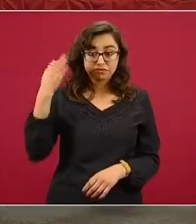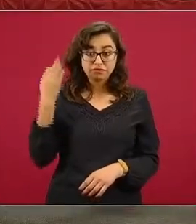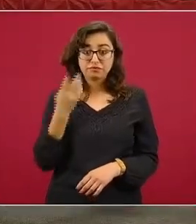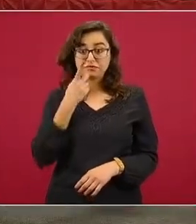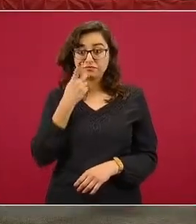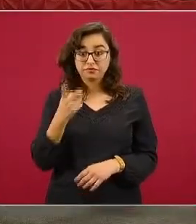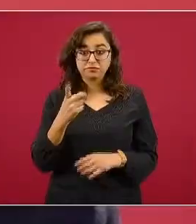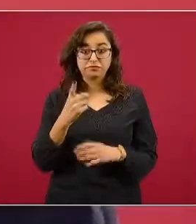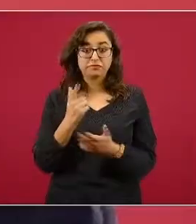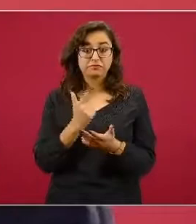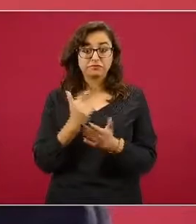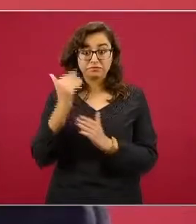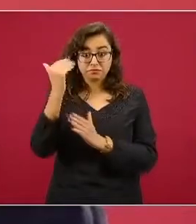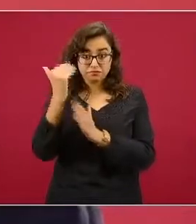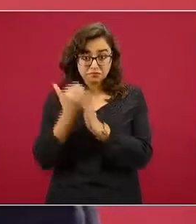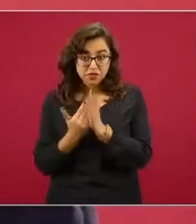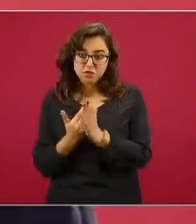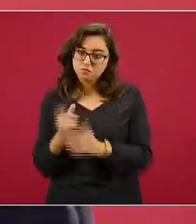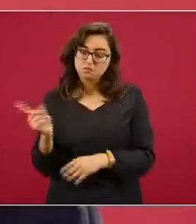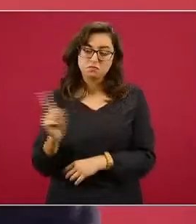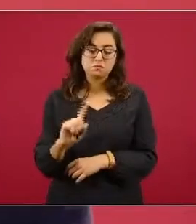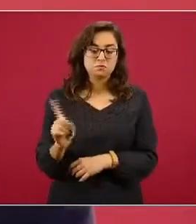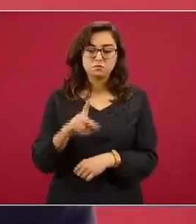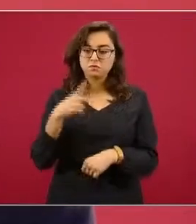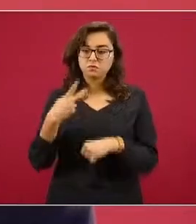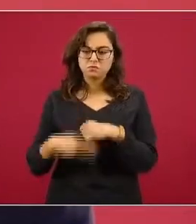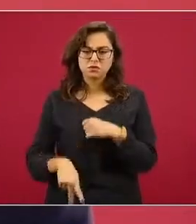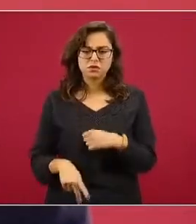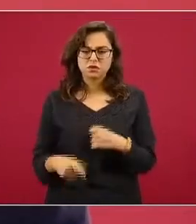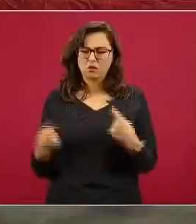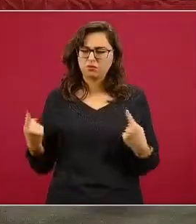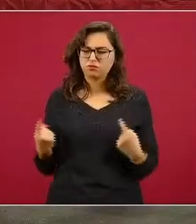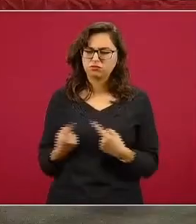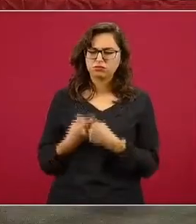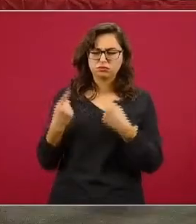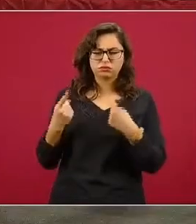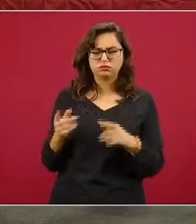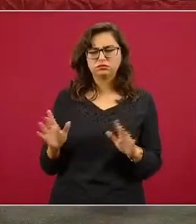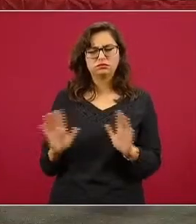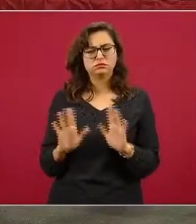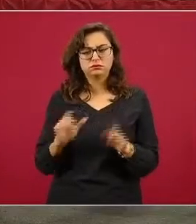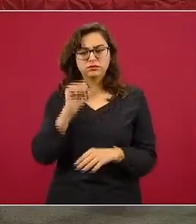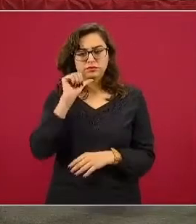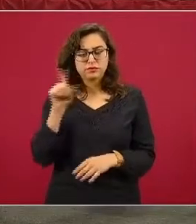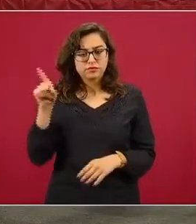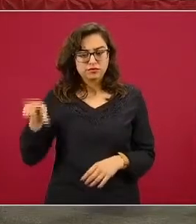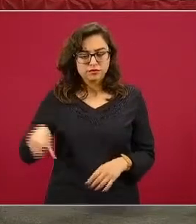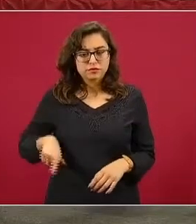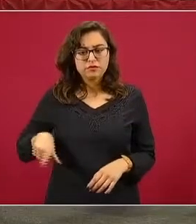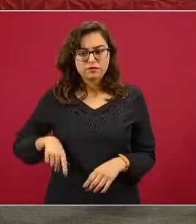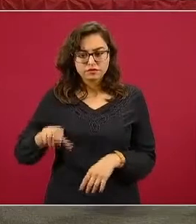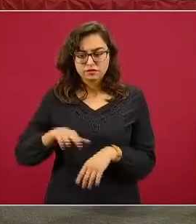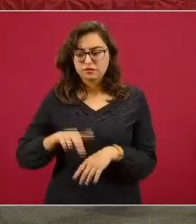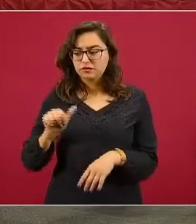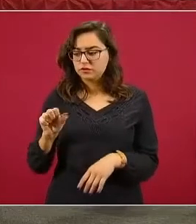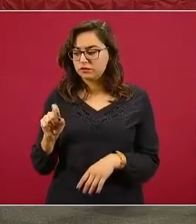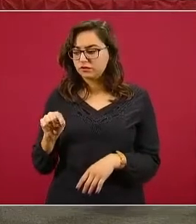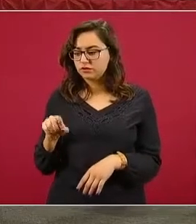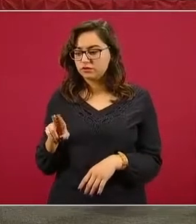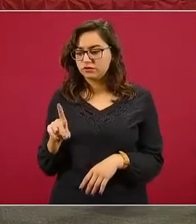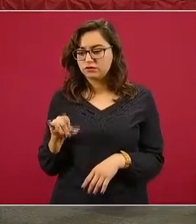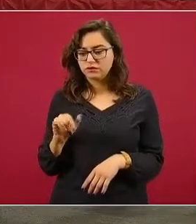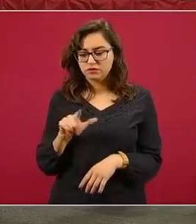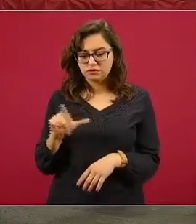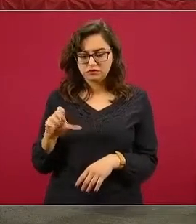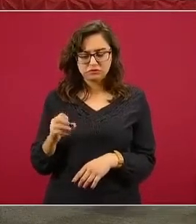disminuyendo el riesgo, no es así. No hay ninguna contradicción. El gobernador Astudillo ha tenido también una comunicación